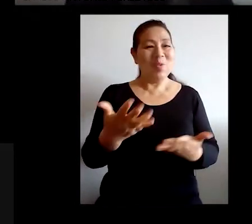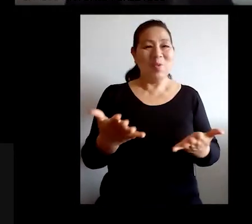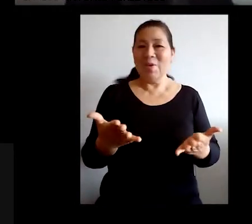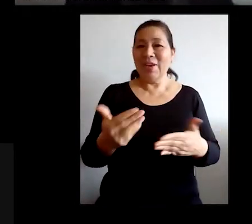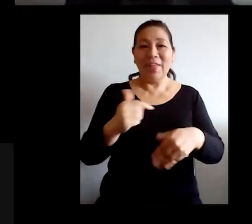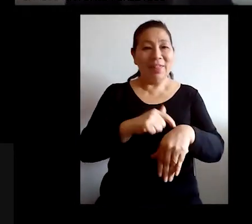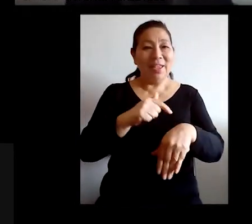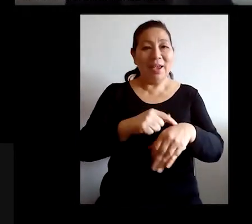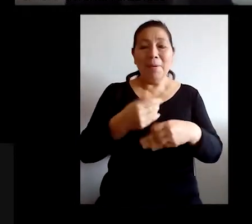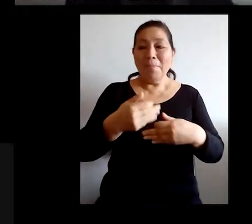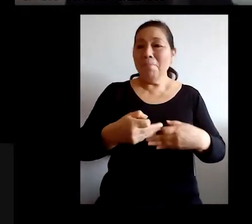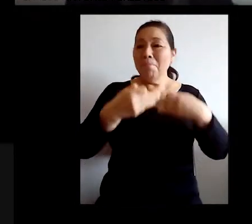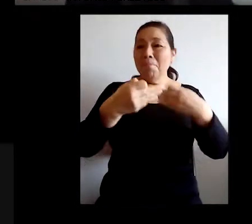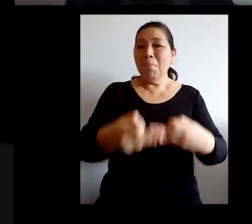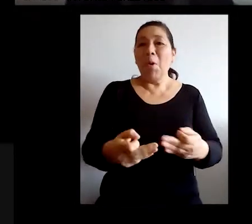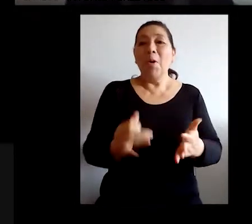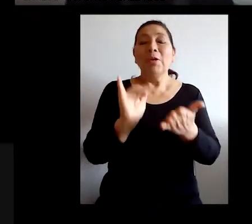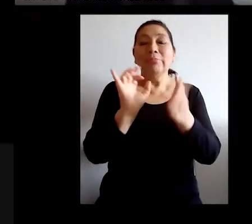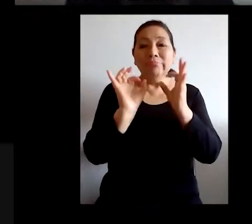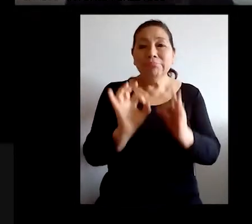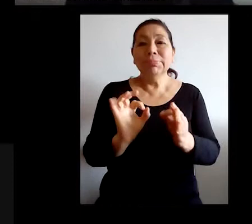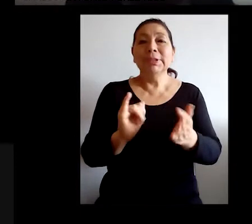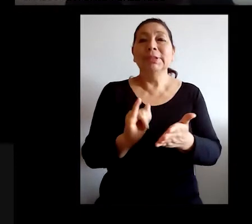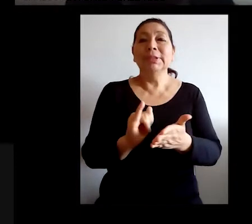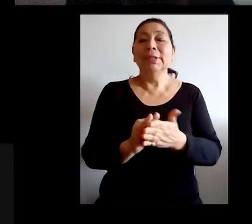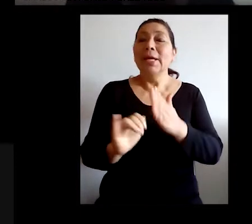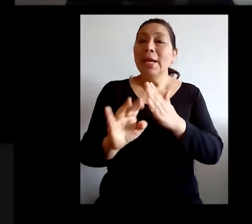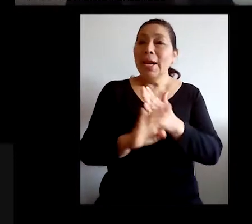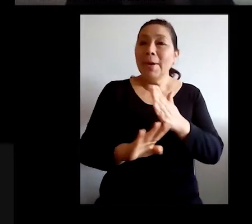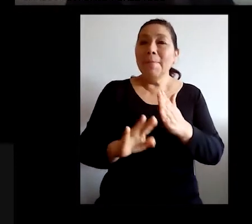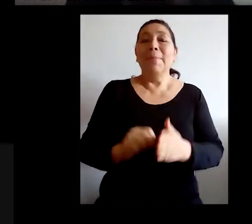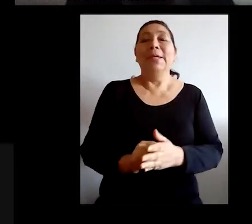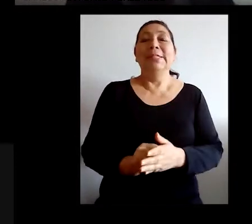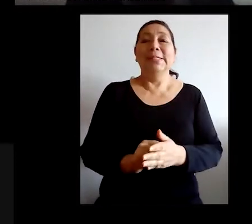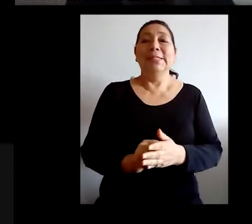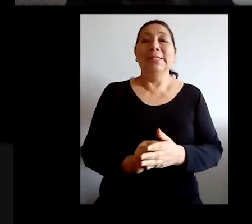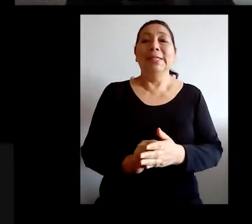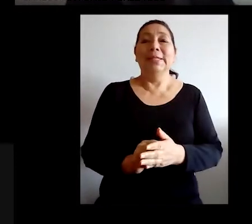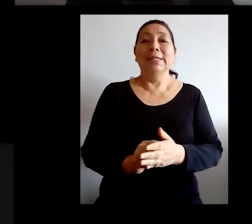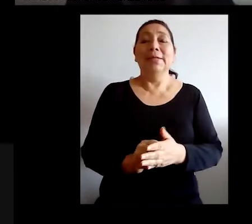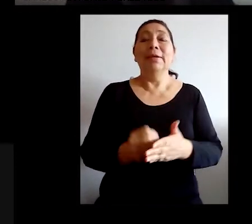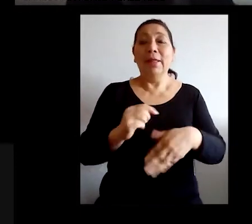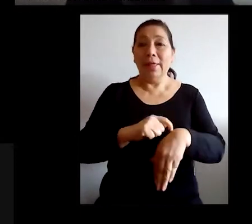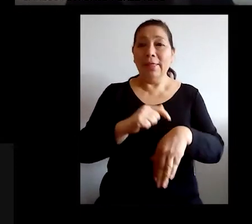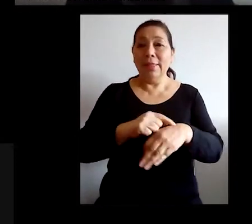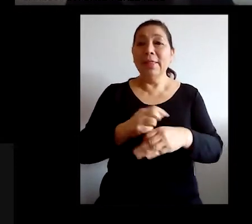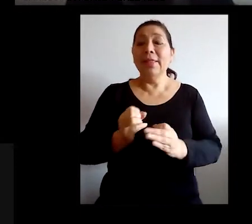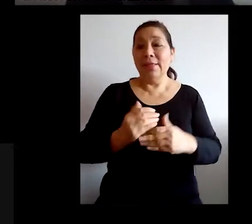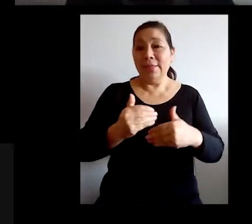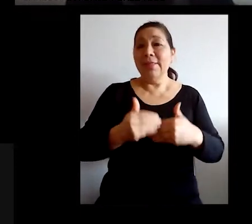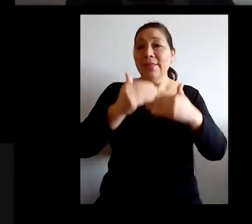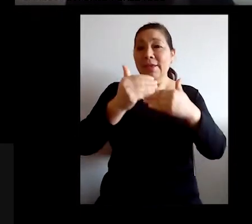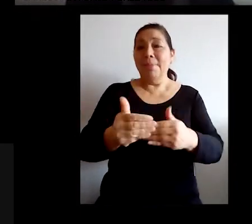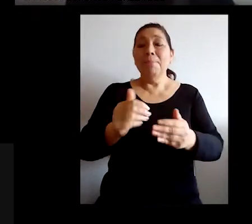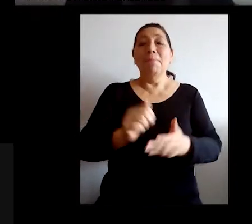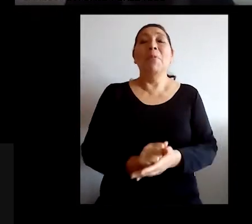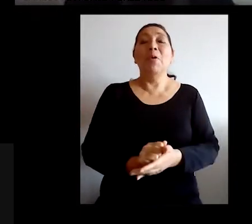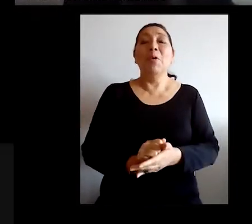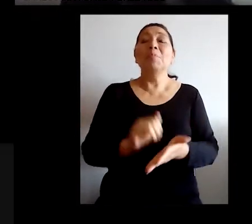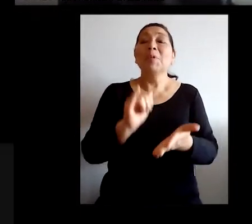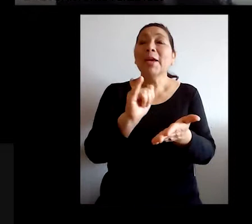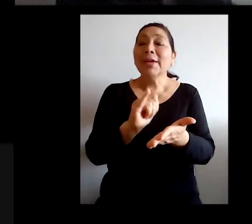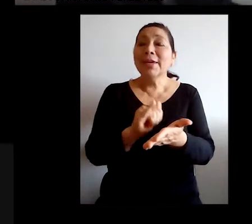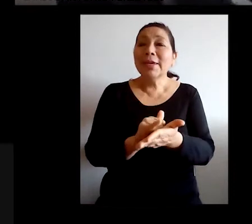del plazo ordinario. Precisa que la base es el plazo ordinario y